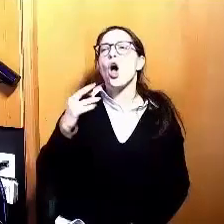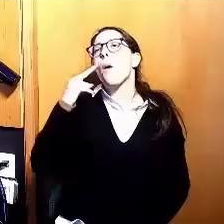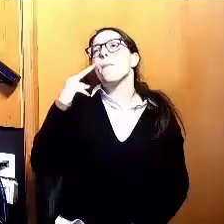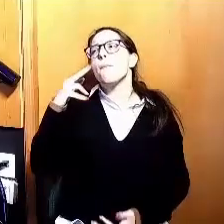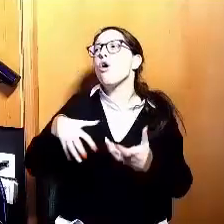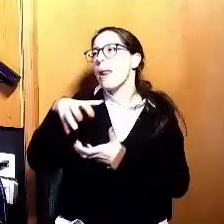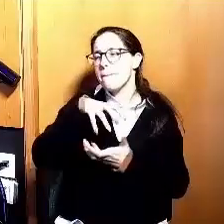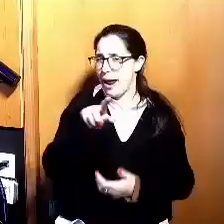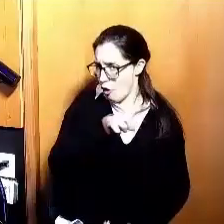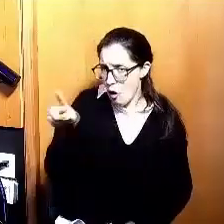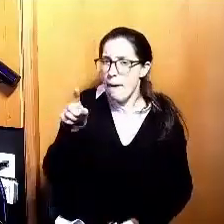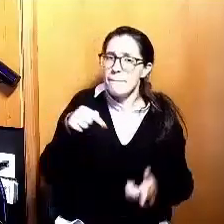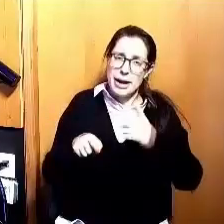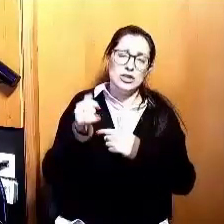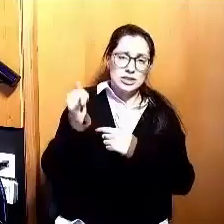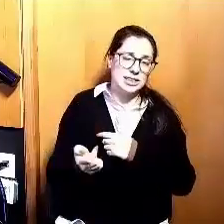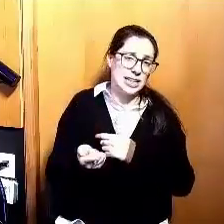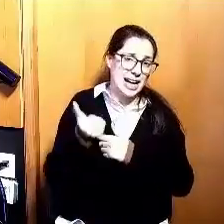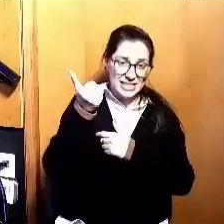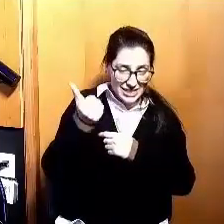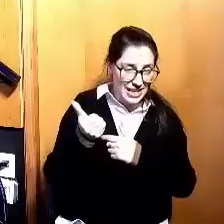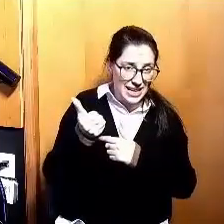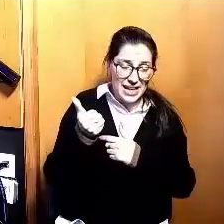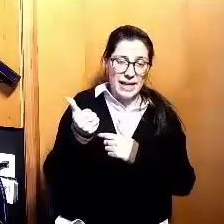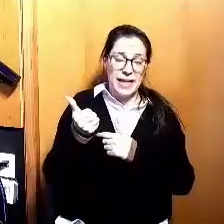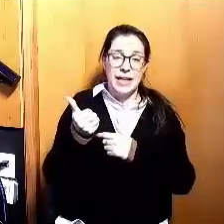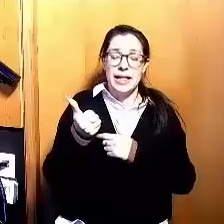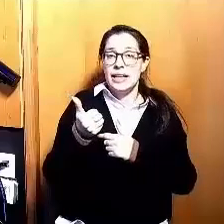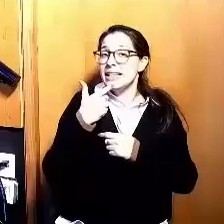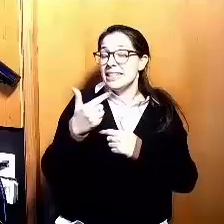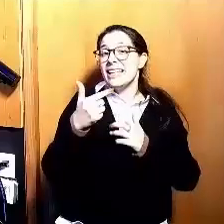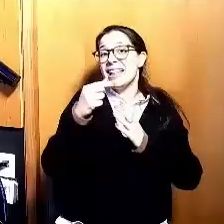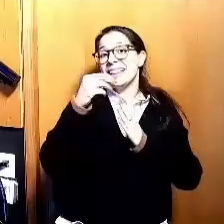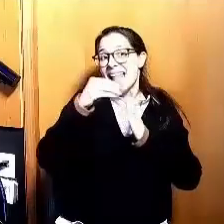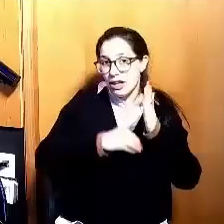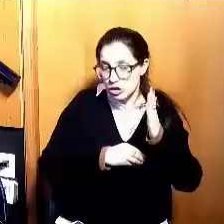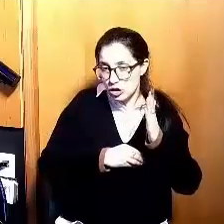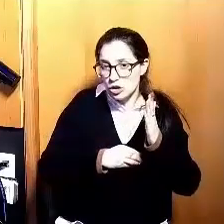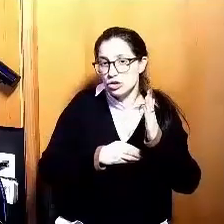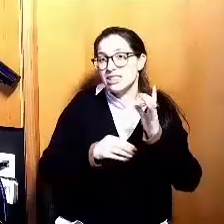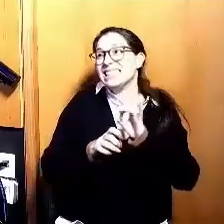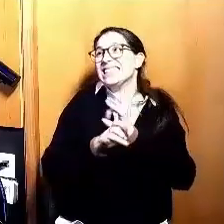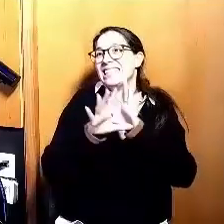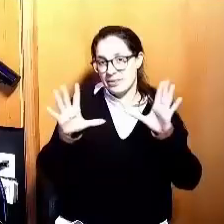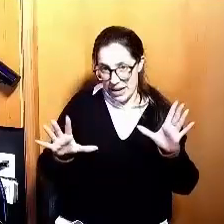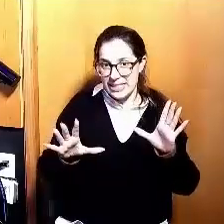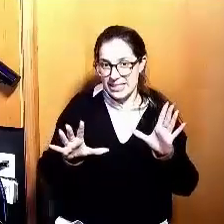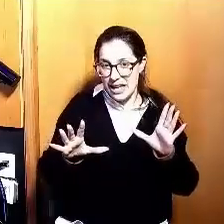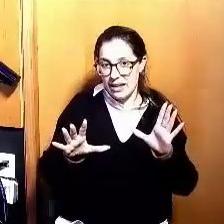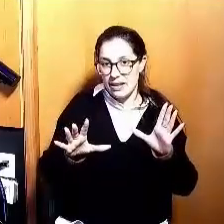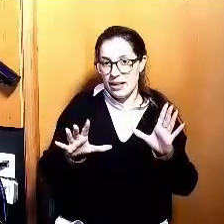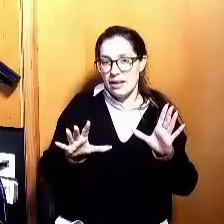si bien casi por definición abrir datos es transparencia, yo sí creo